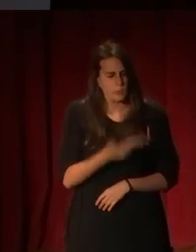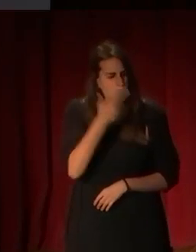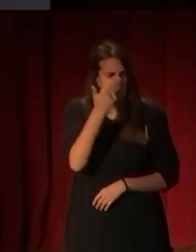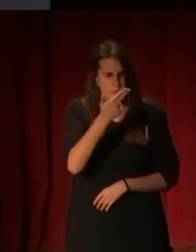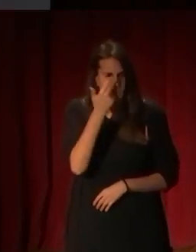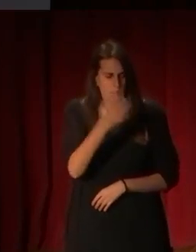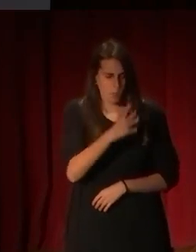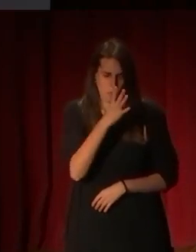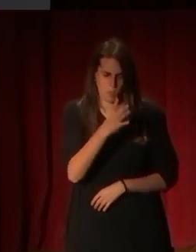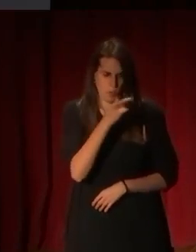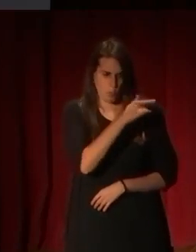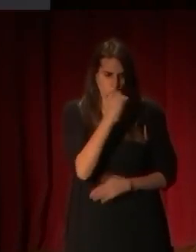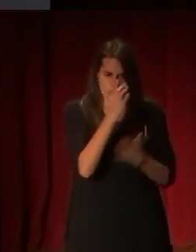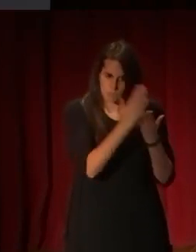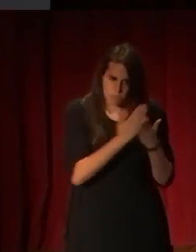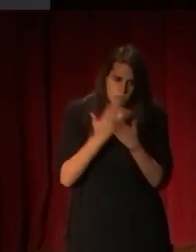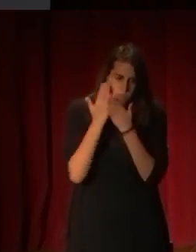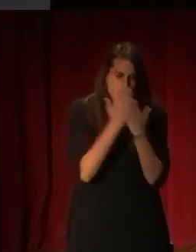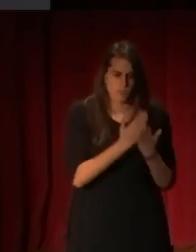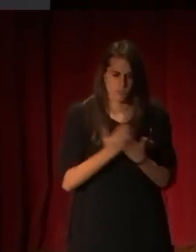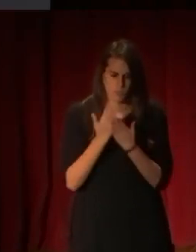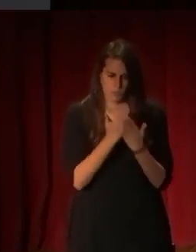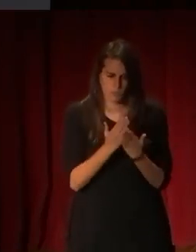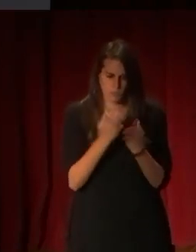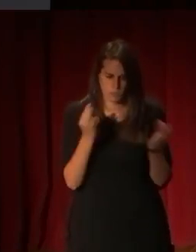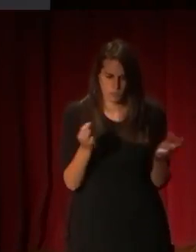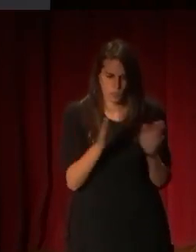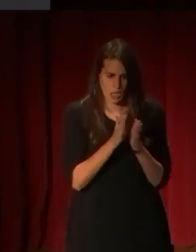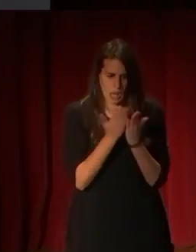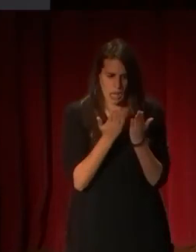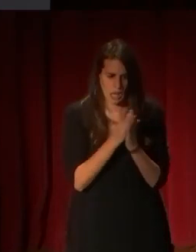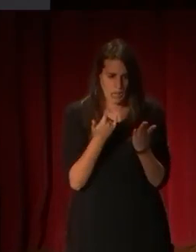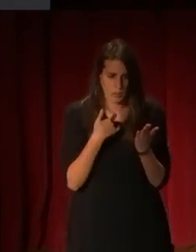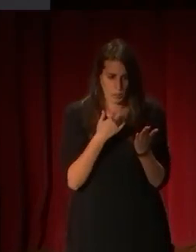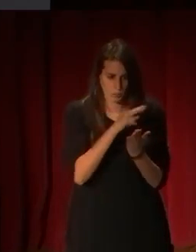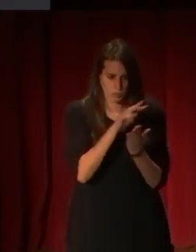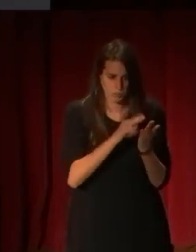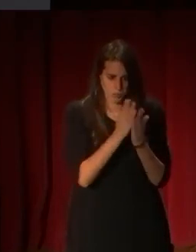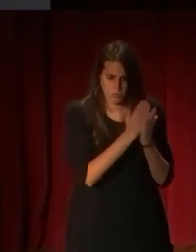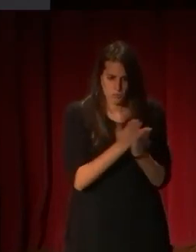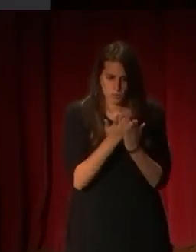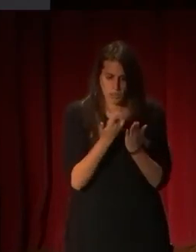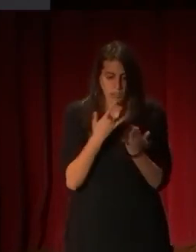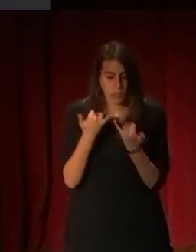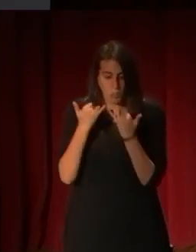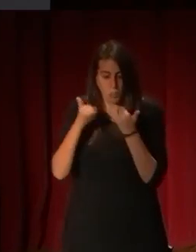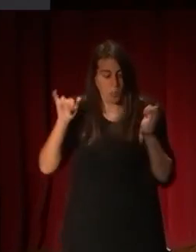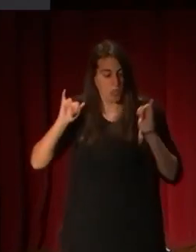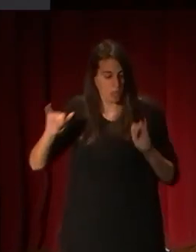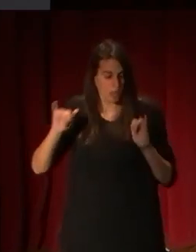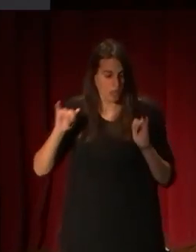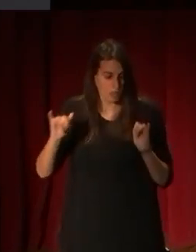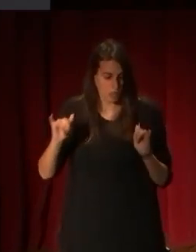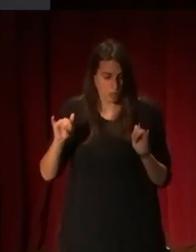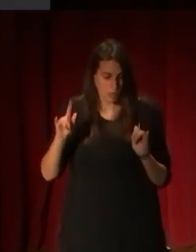que estudió muy bien deleito piñuela en un libro que le recomiendo muchísimo el rey se divierte y que tiene una segunda parte también